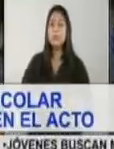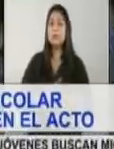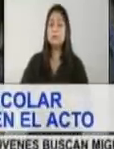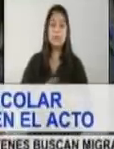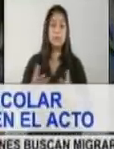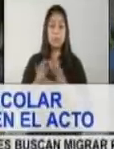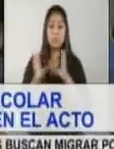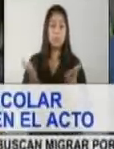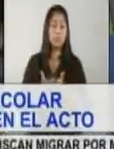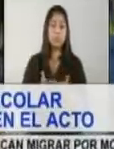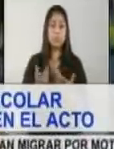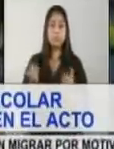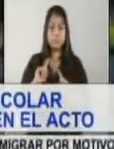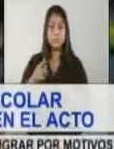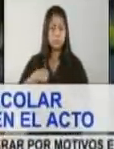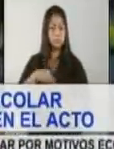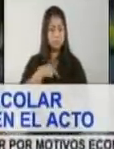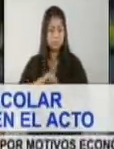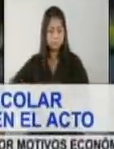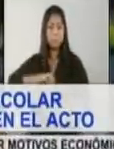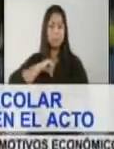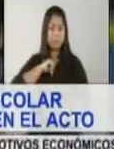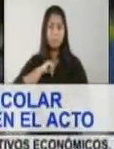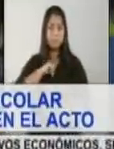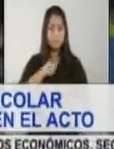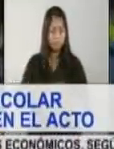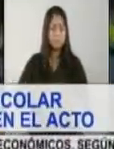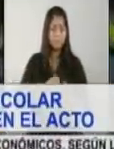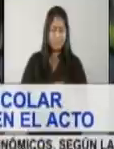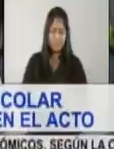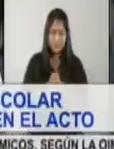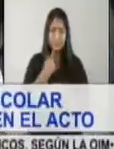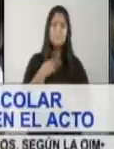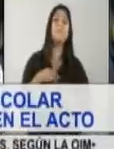hecho con orgullo, con hidalguía, viendo de frente.